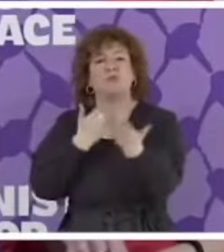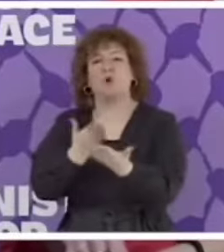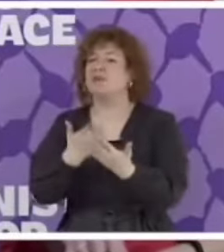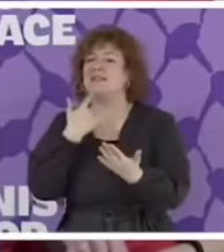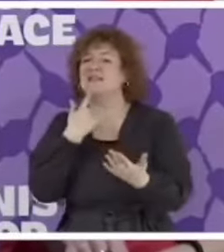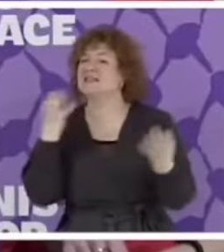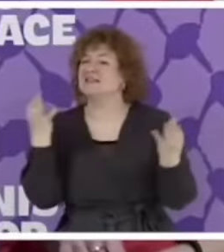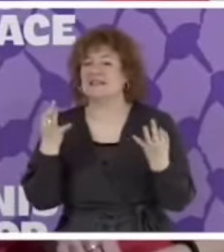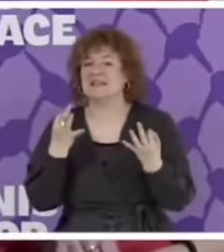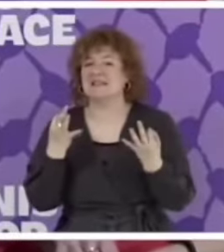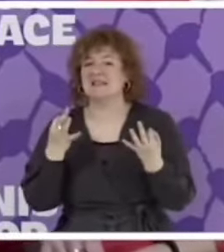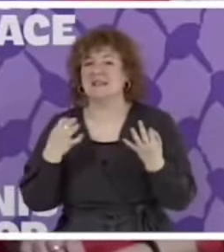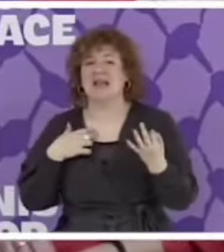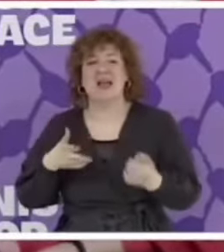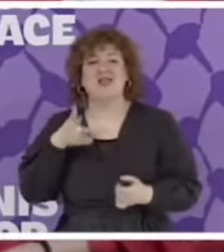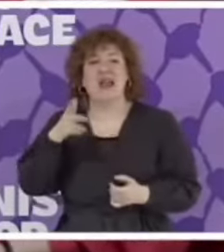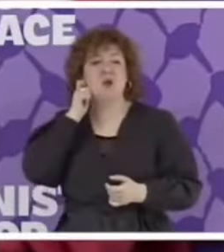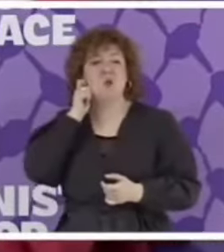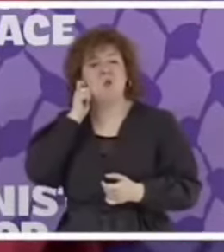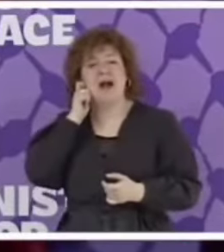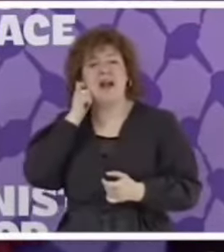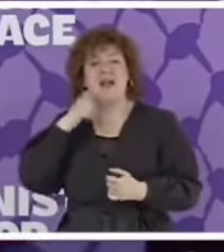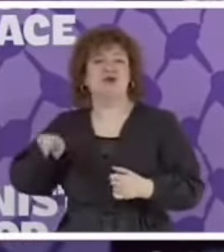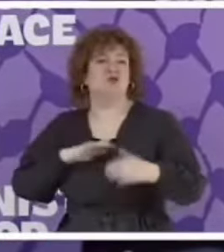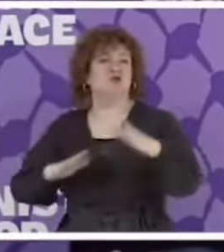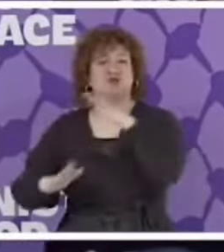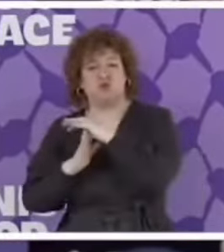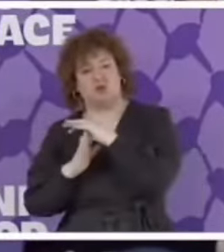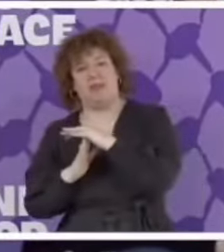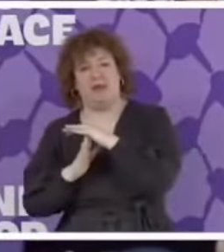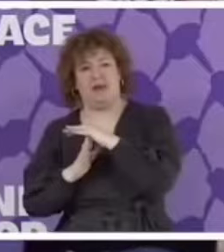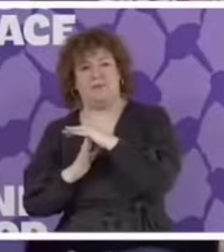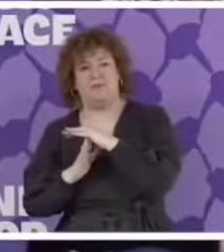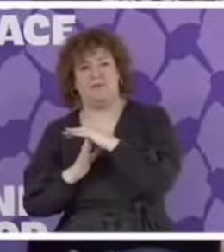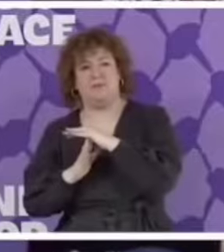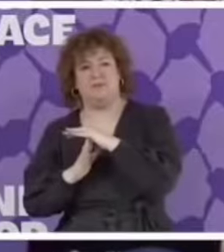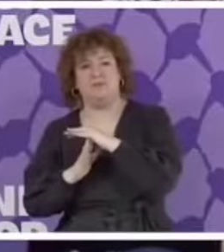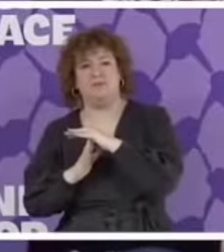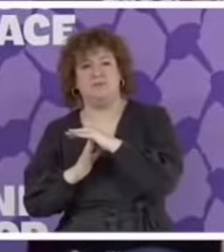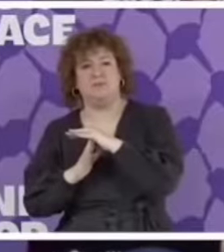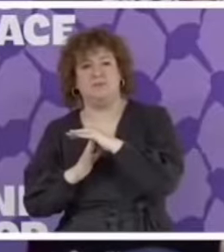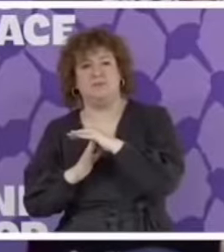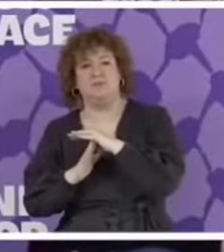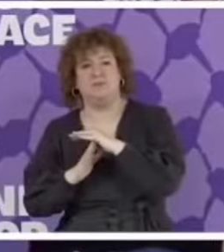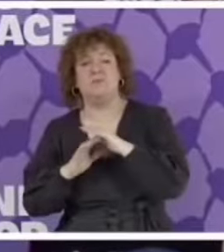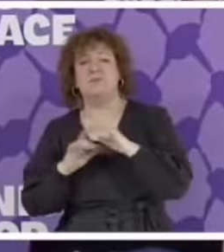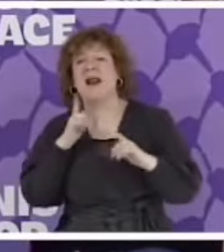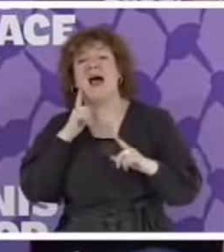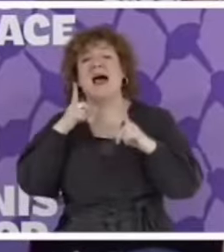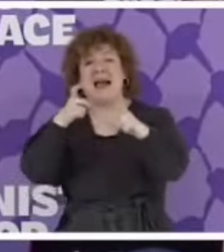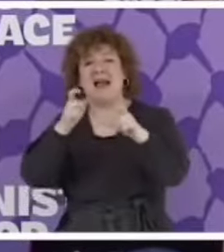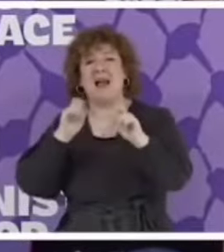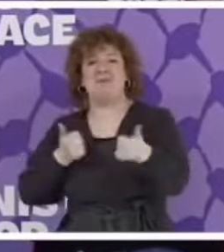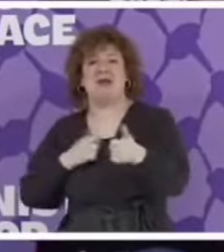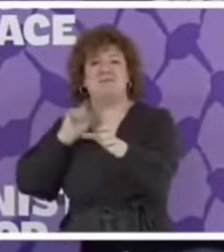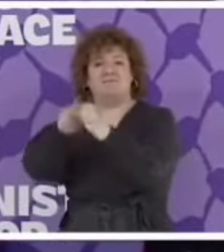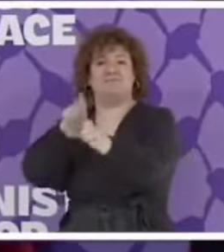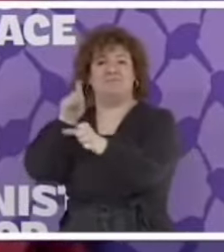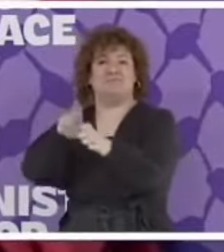suspender la lucha por los derechos de las mujeres para apoyar a los países que entraban en guerra.